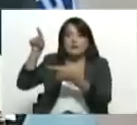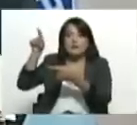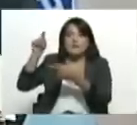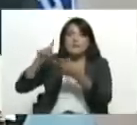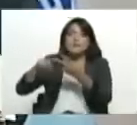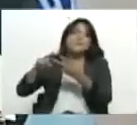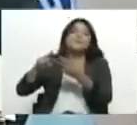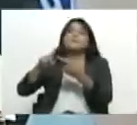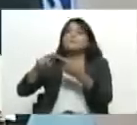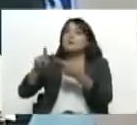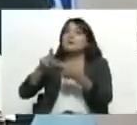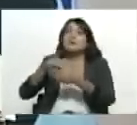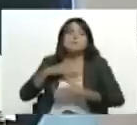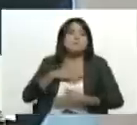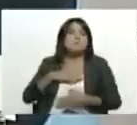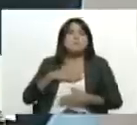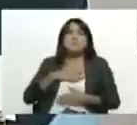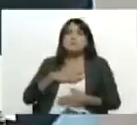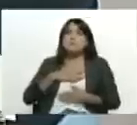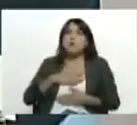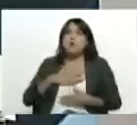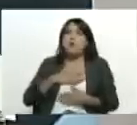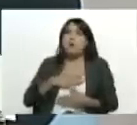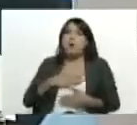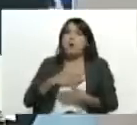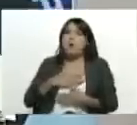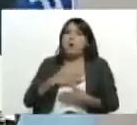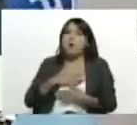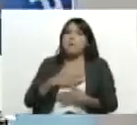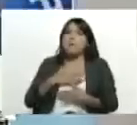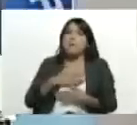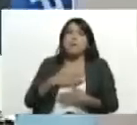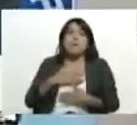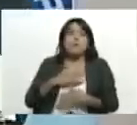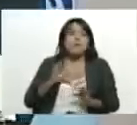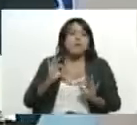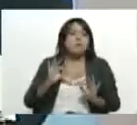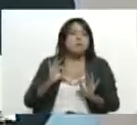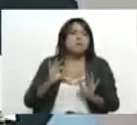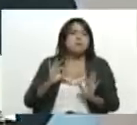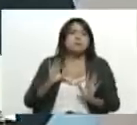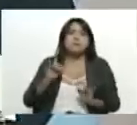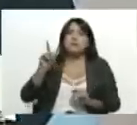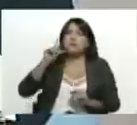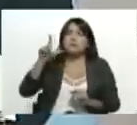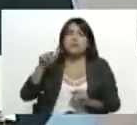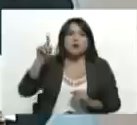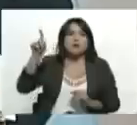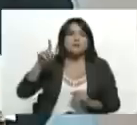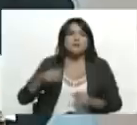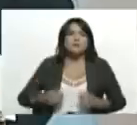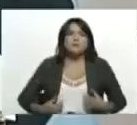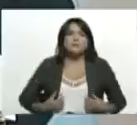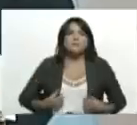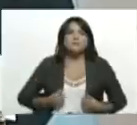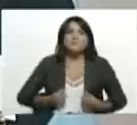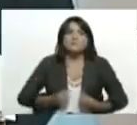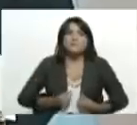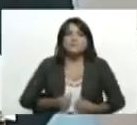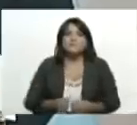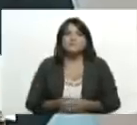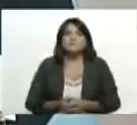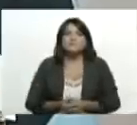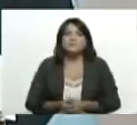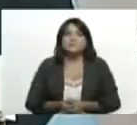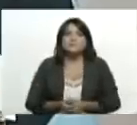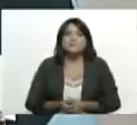Gozando de un exilio dorado pero yo creo que debe estar bien como dirían allá en el pueblo mío natal